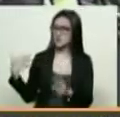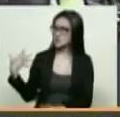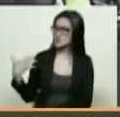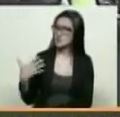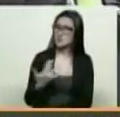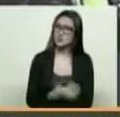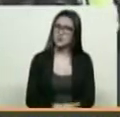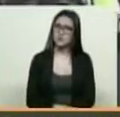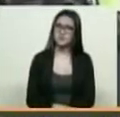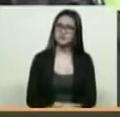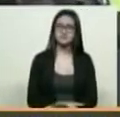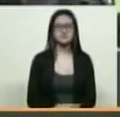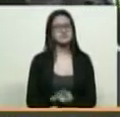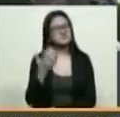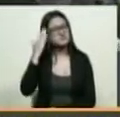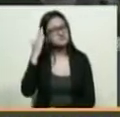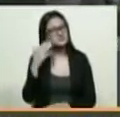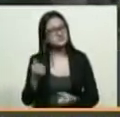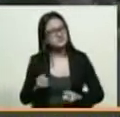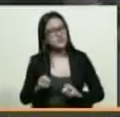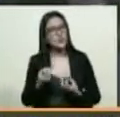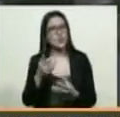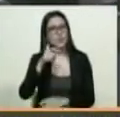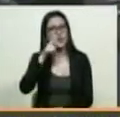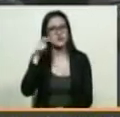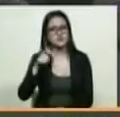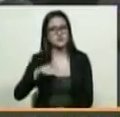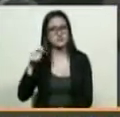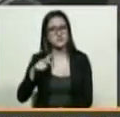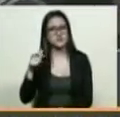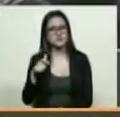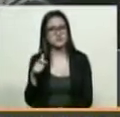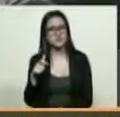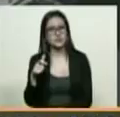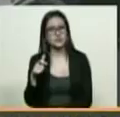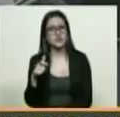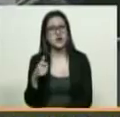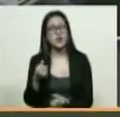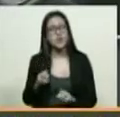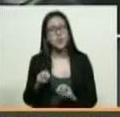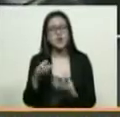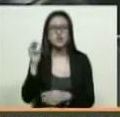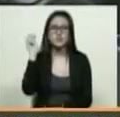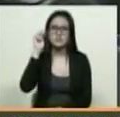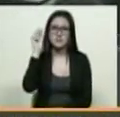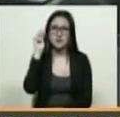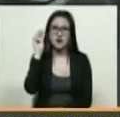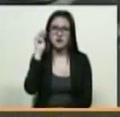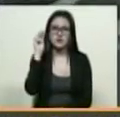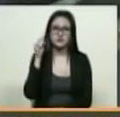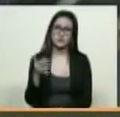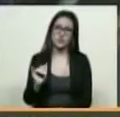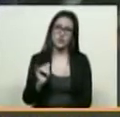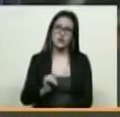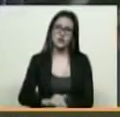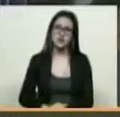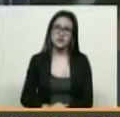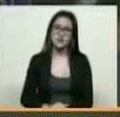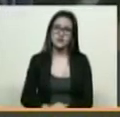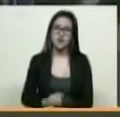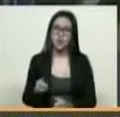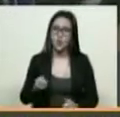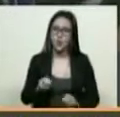que nos permita saber con precisión cuántos maestros de cuatro tenemos, cuántos